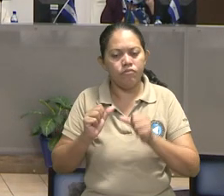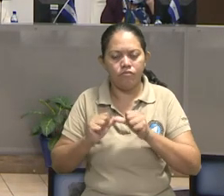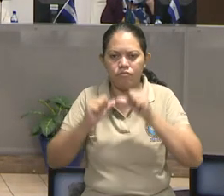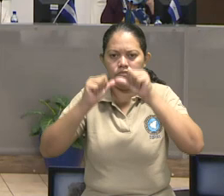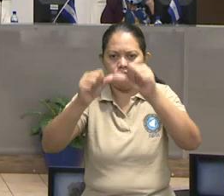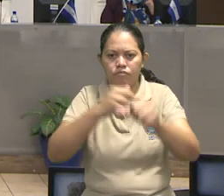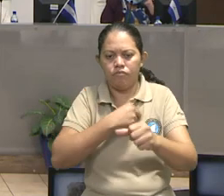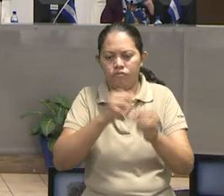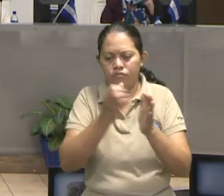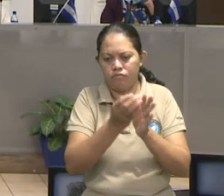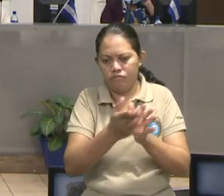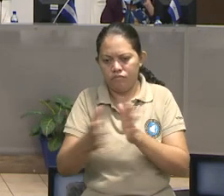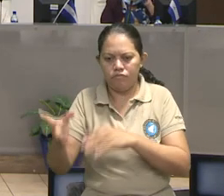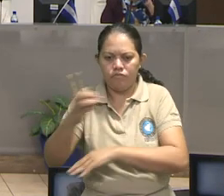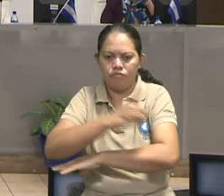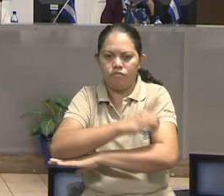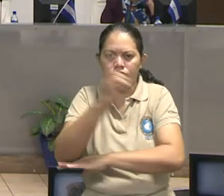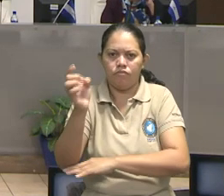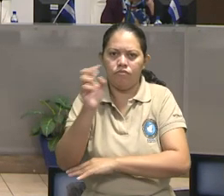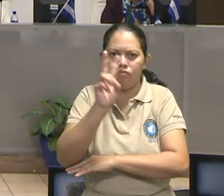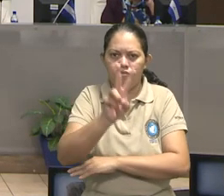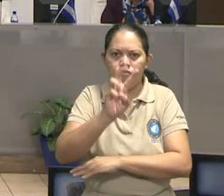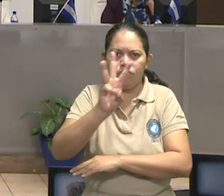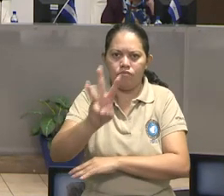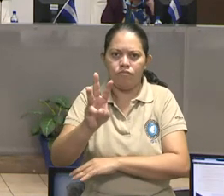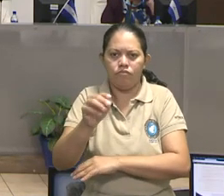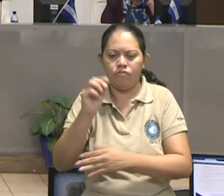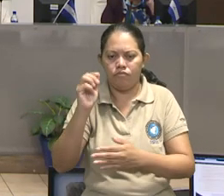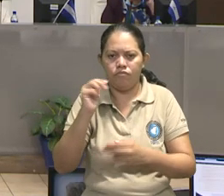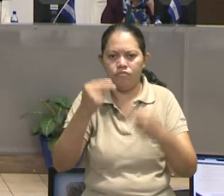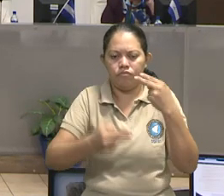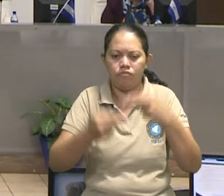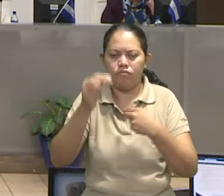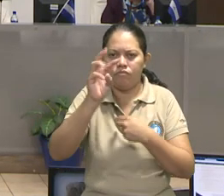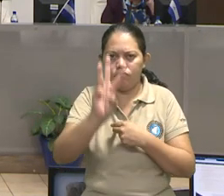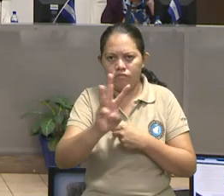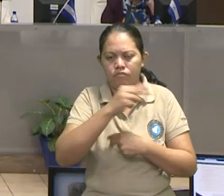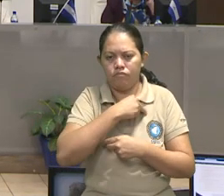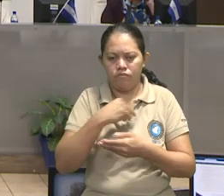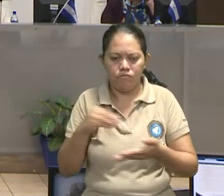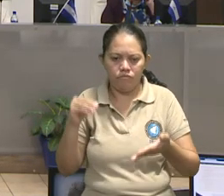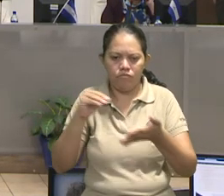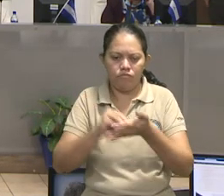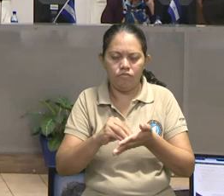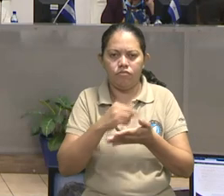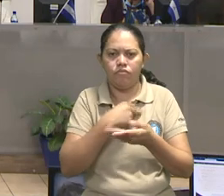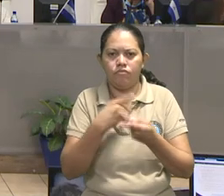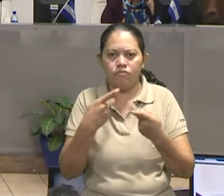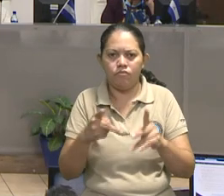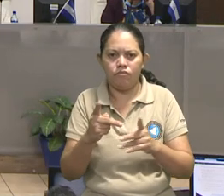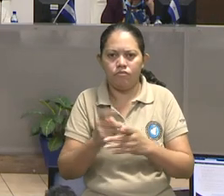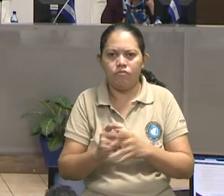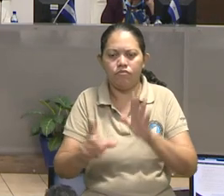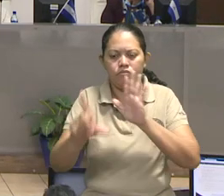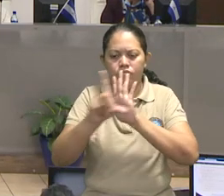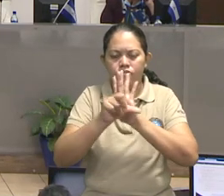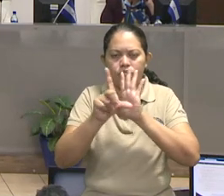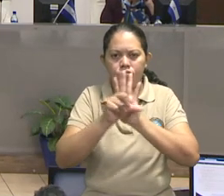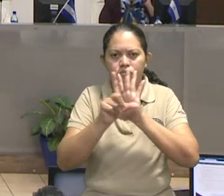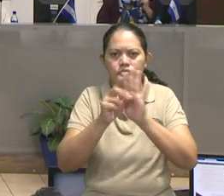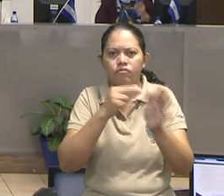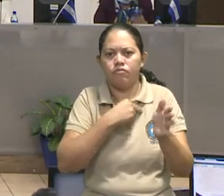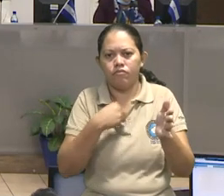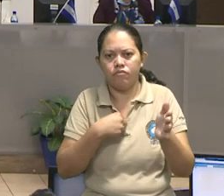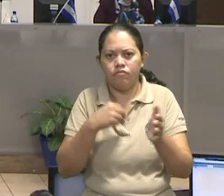Continuando con el orden del día número 23, en el punto 3 de debate, dictámenes de leyes y